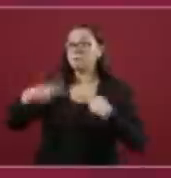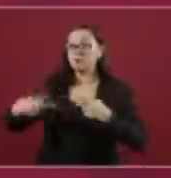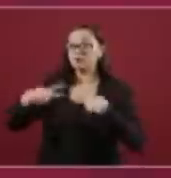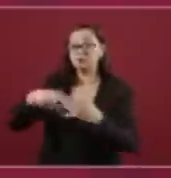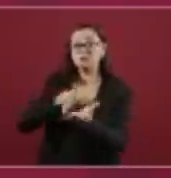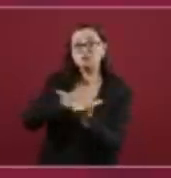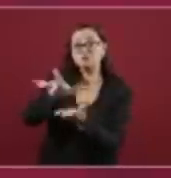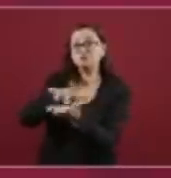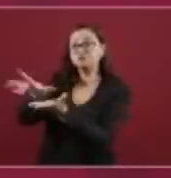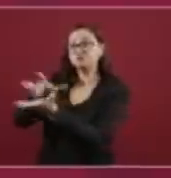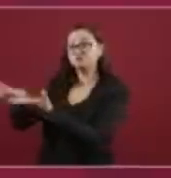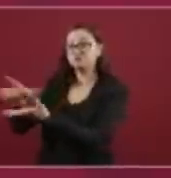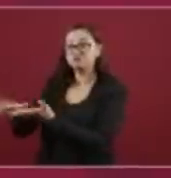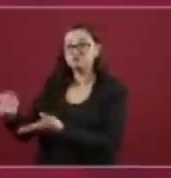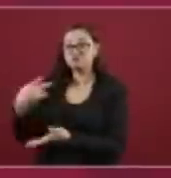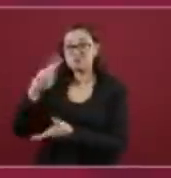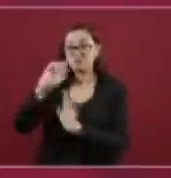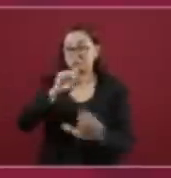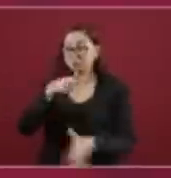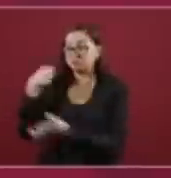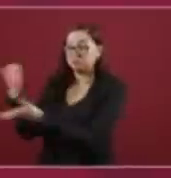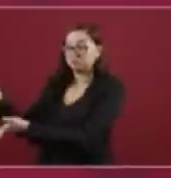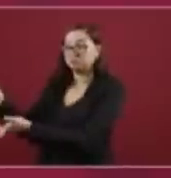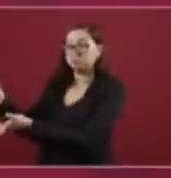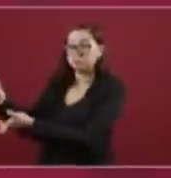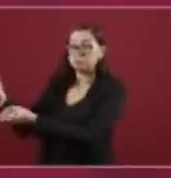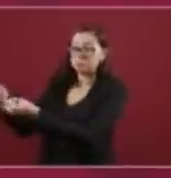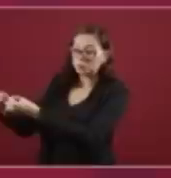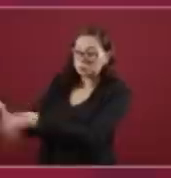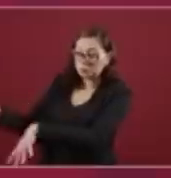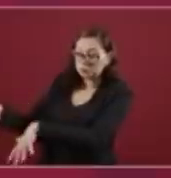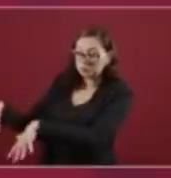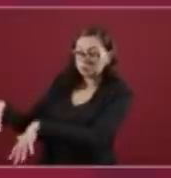ese dinero, esos apoyos no llegaban,